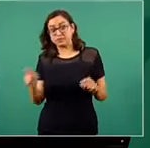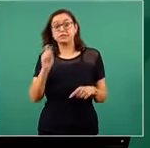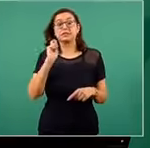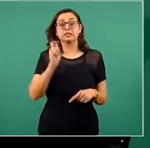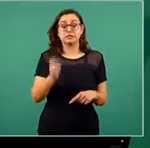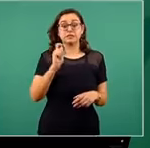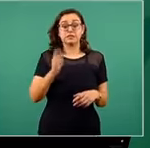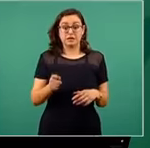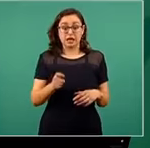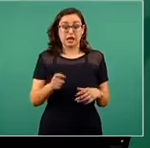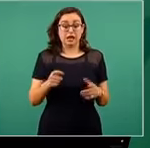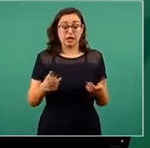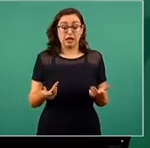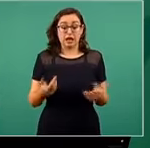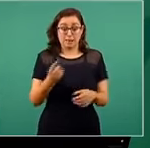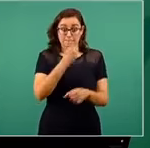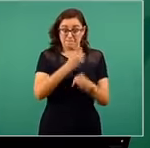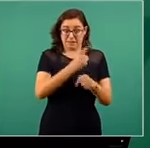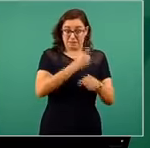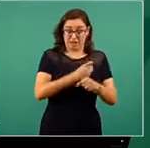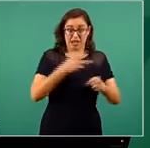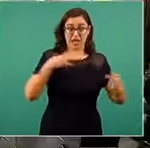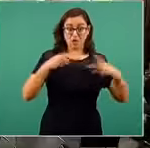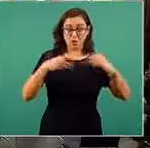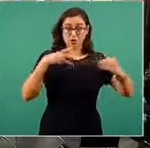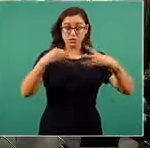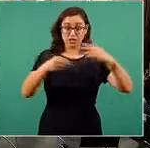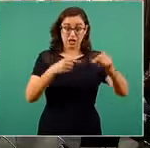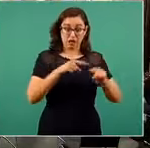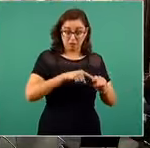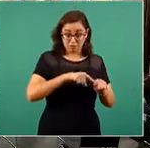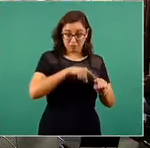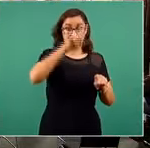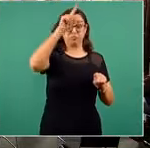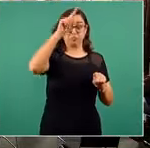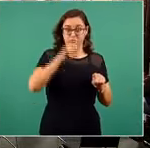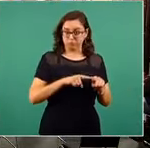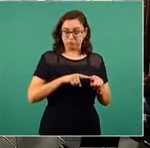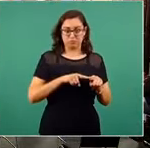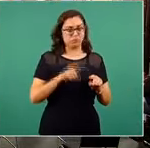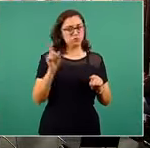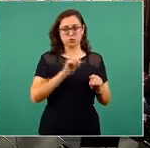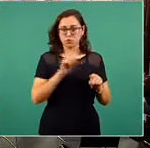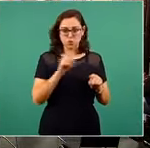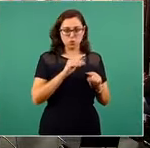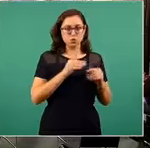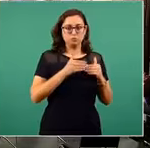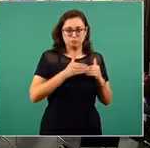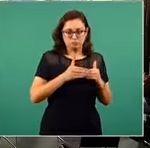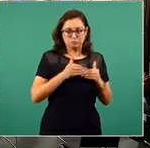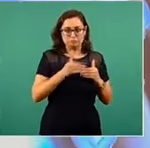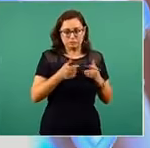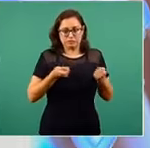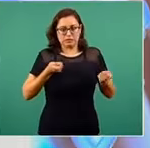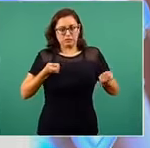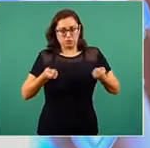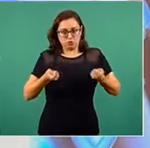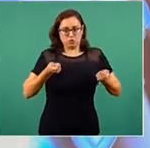en cada día, en la medida en que teníamos una estrategia de salud pública general orientada a todo